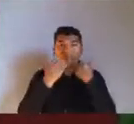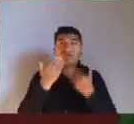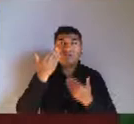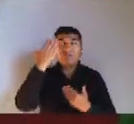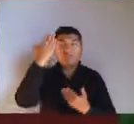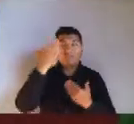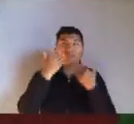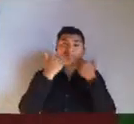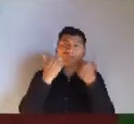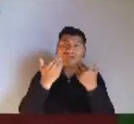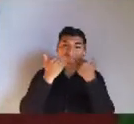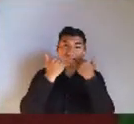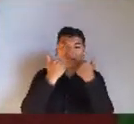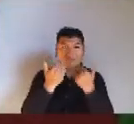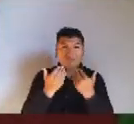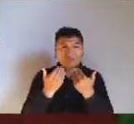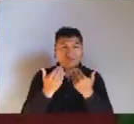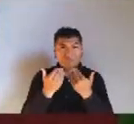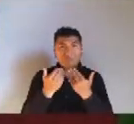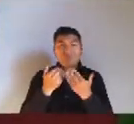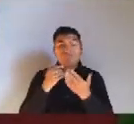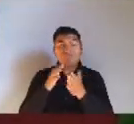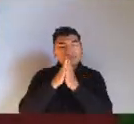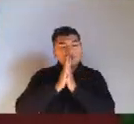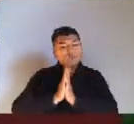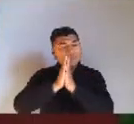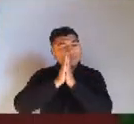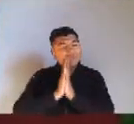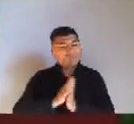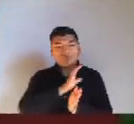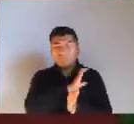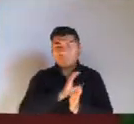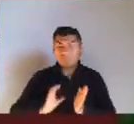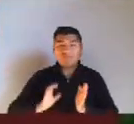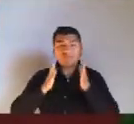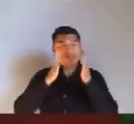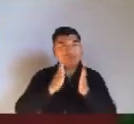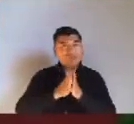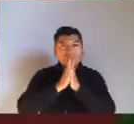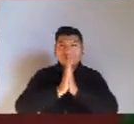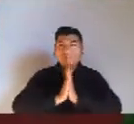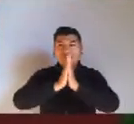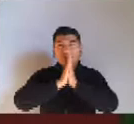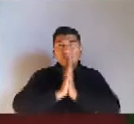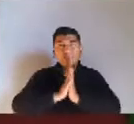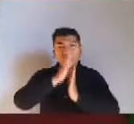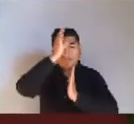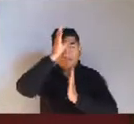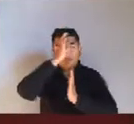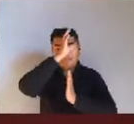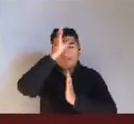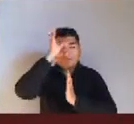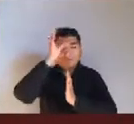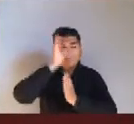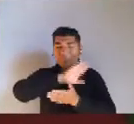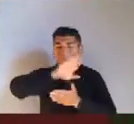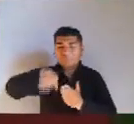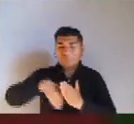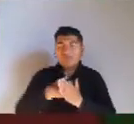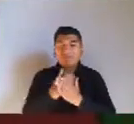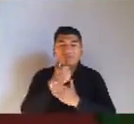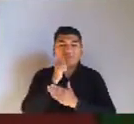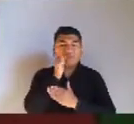Gracias, gracias, gracias. Es la oración del cristiano, es la oración del católico que todos los